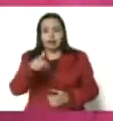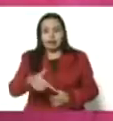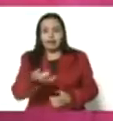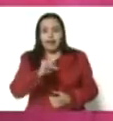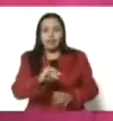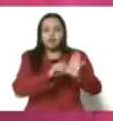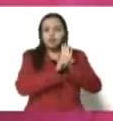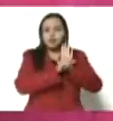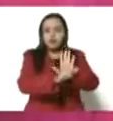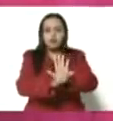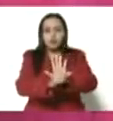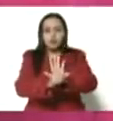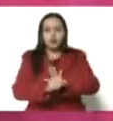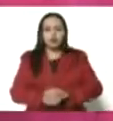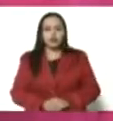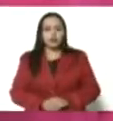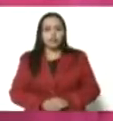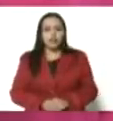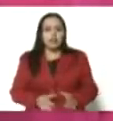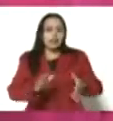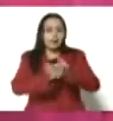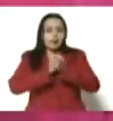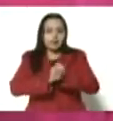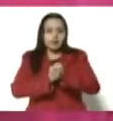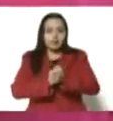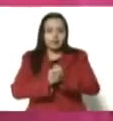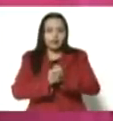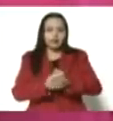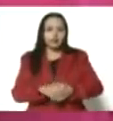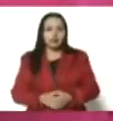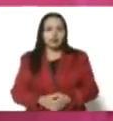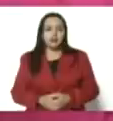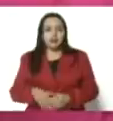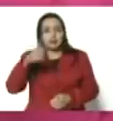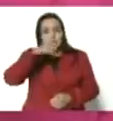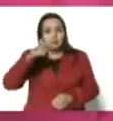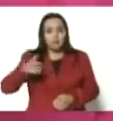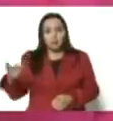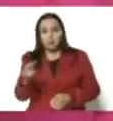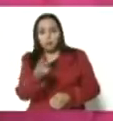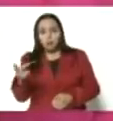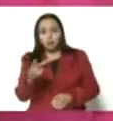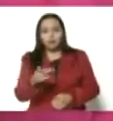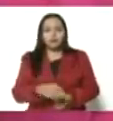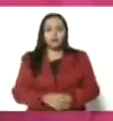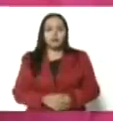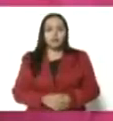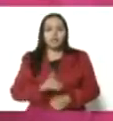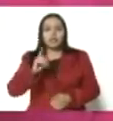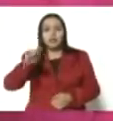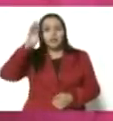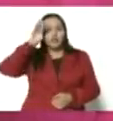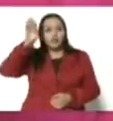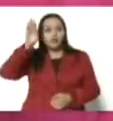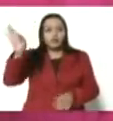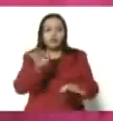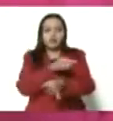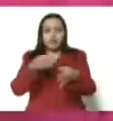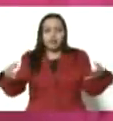símbolo de nuestra amistad, de nuestra cooperación, de nuestro futuro